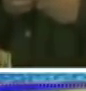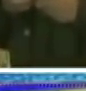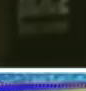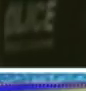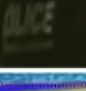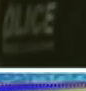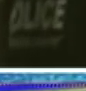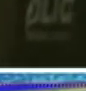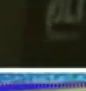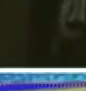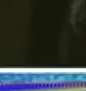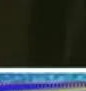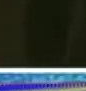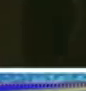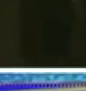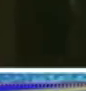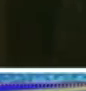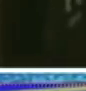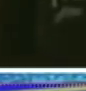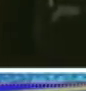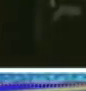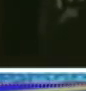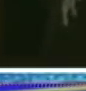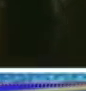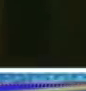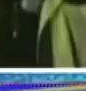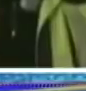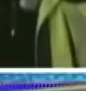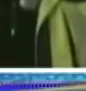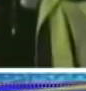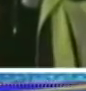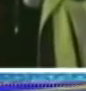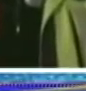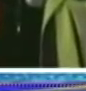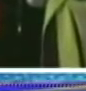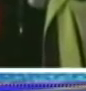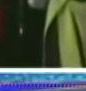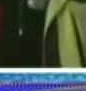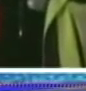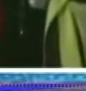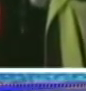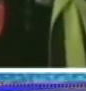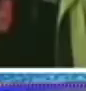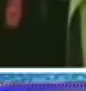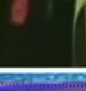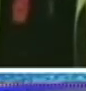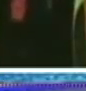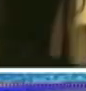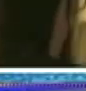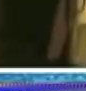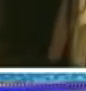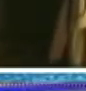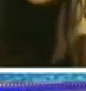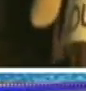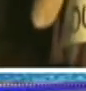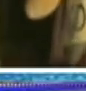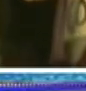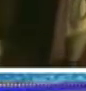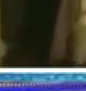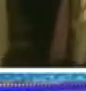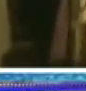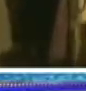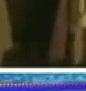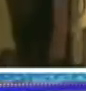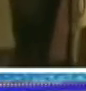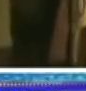atemorizar, al contrario, esto nos llena de mayor indignación y de mayor fuerza